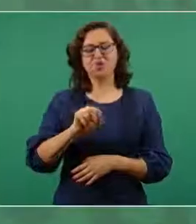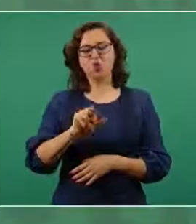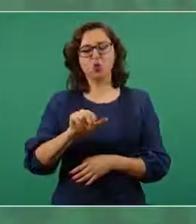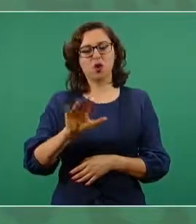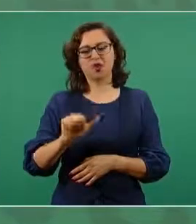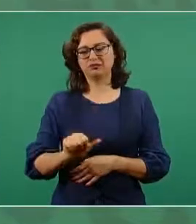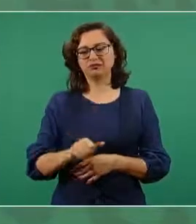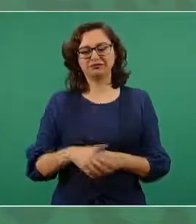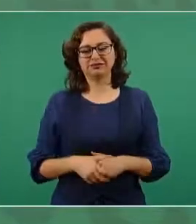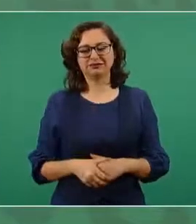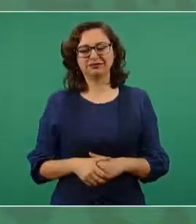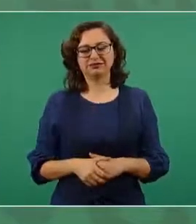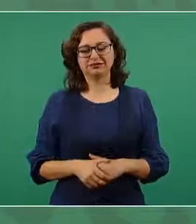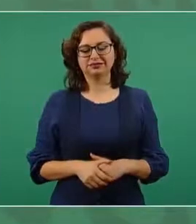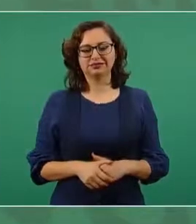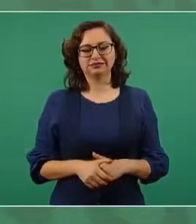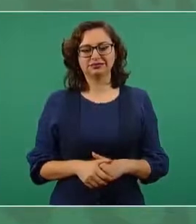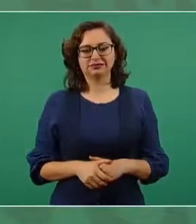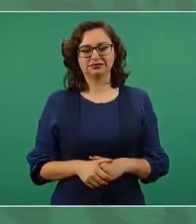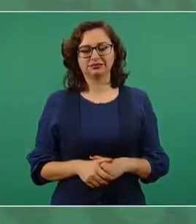nunca.